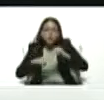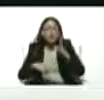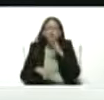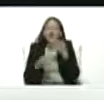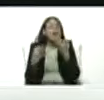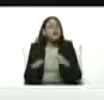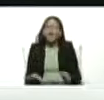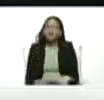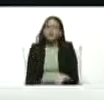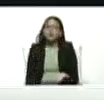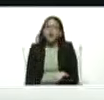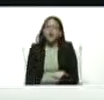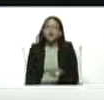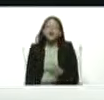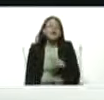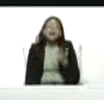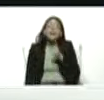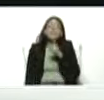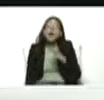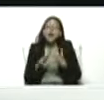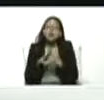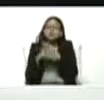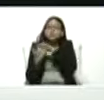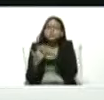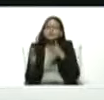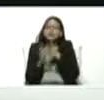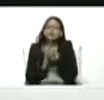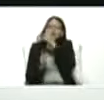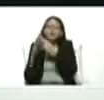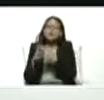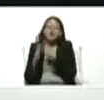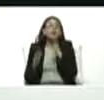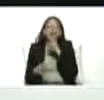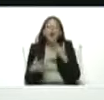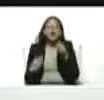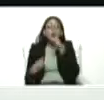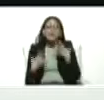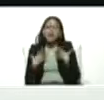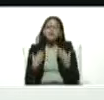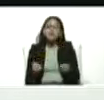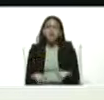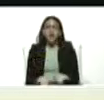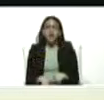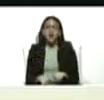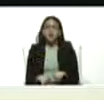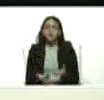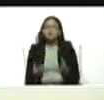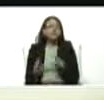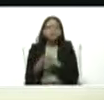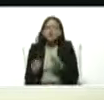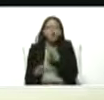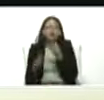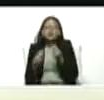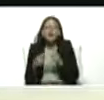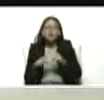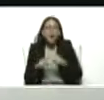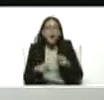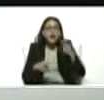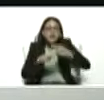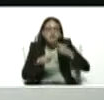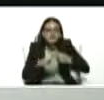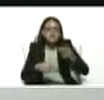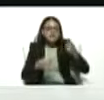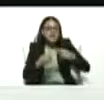en Estados Unidos es que hay una industria de alimentos sanos, ecológicos, que está tan echada a perder como el resto de la